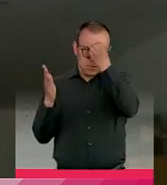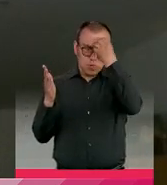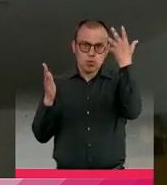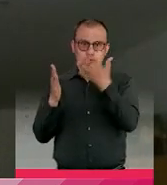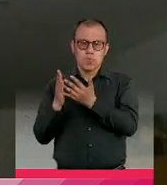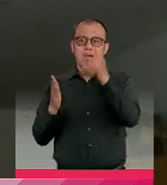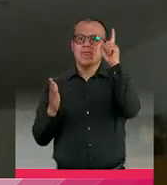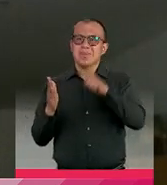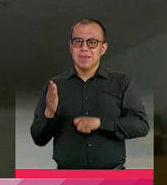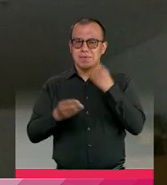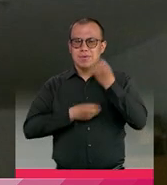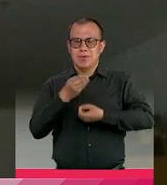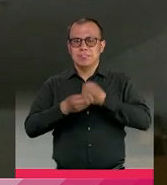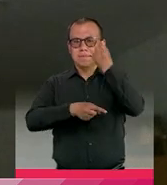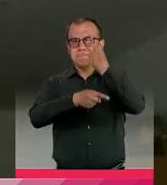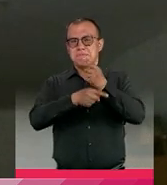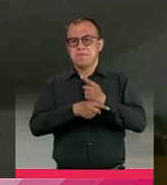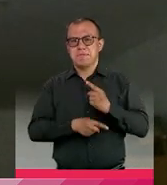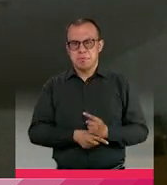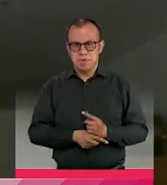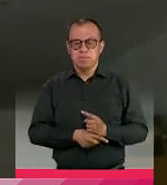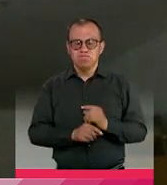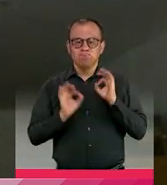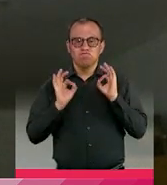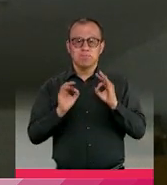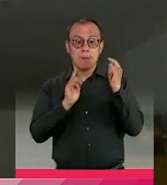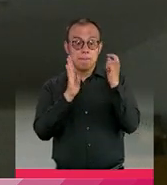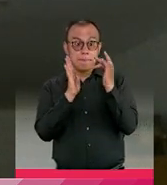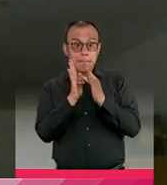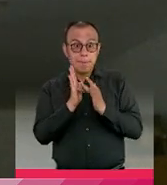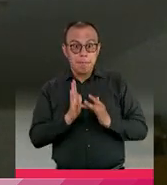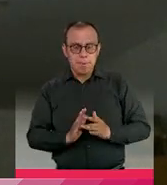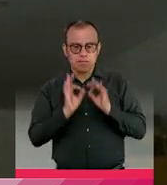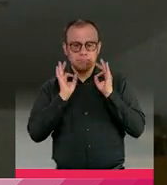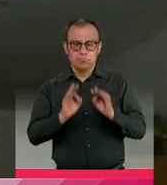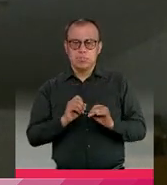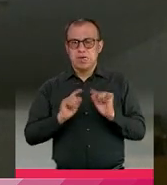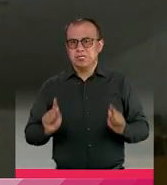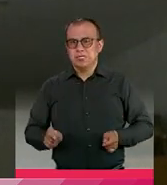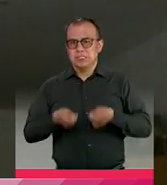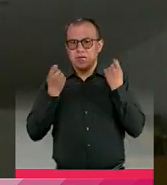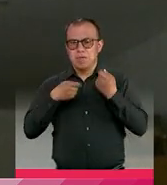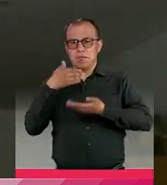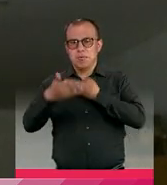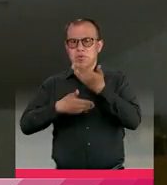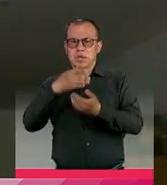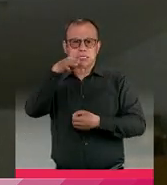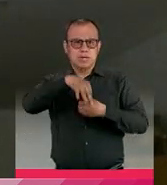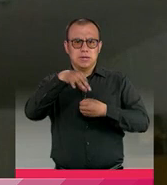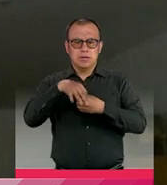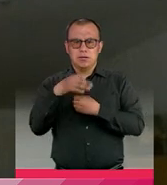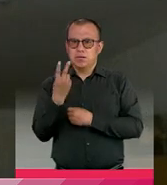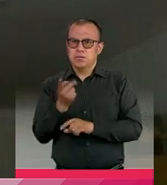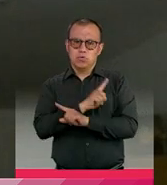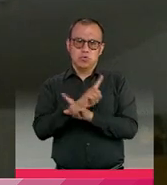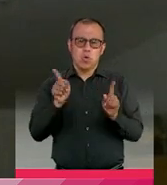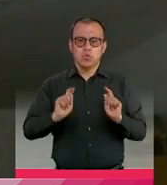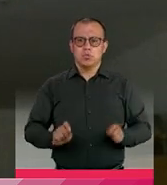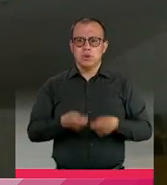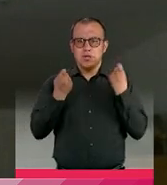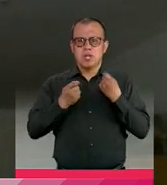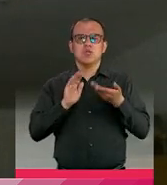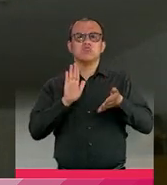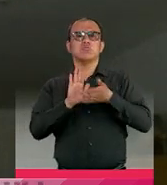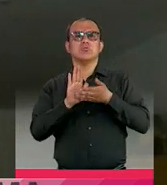impartió tienen que ser cumplidas a cabalidad y sin invocar los armamentos de voto porque el salvamento de voto es una